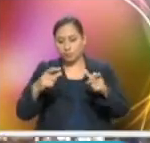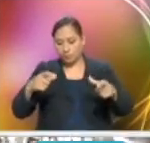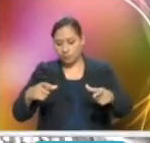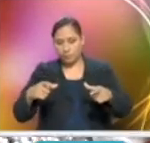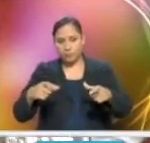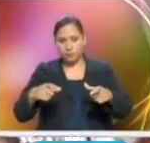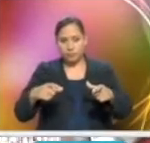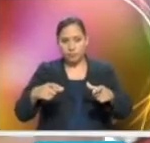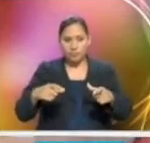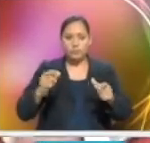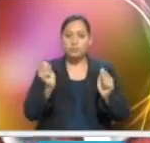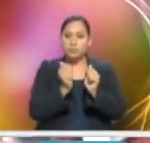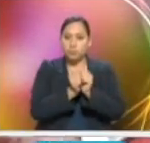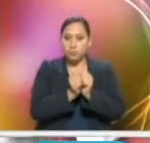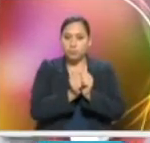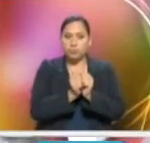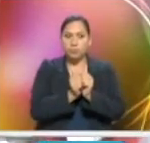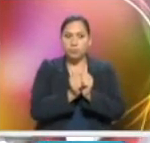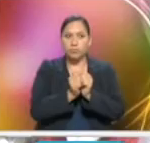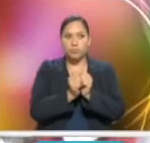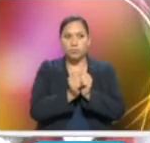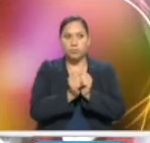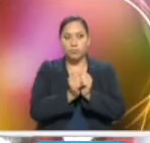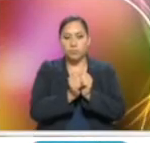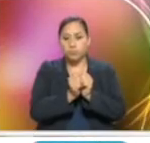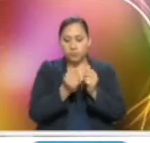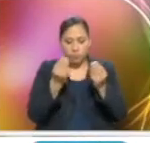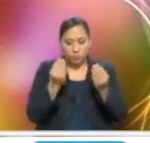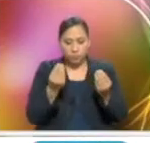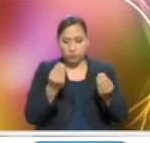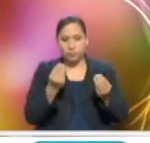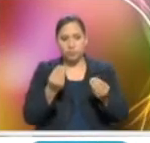platillos con sumo